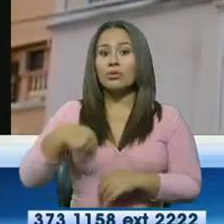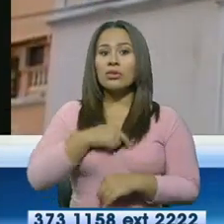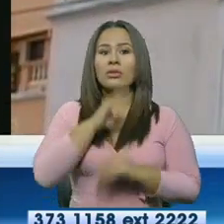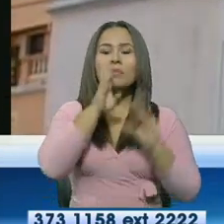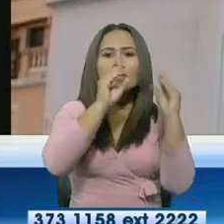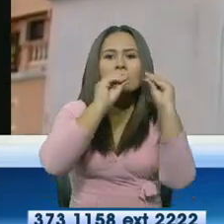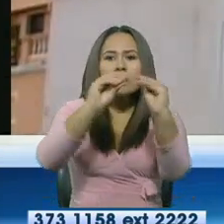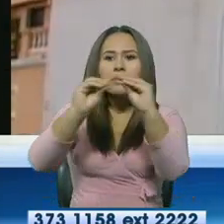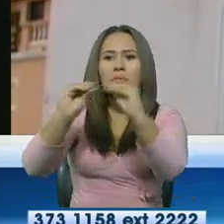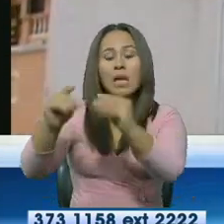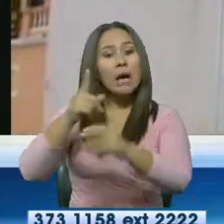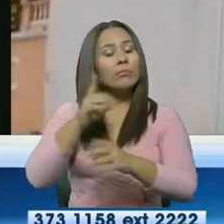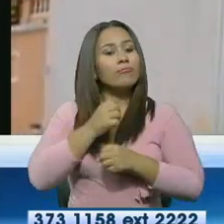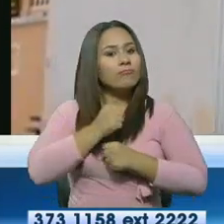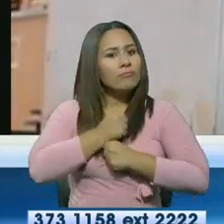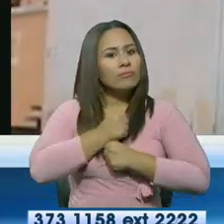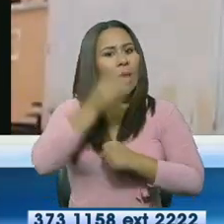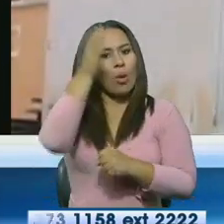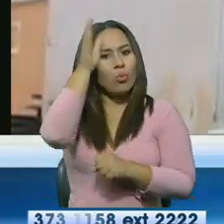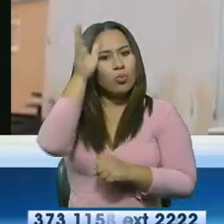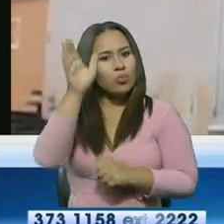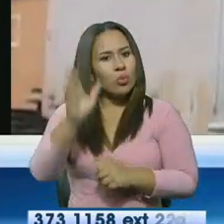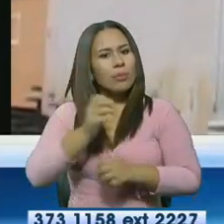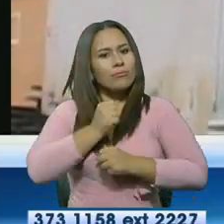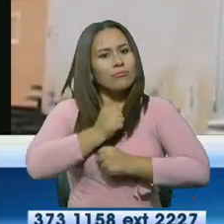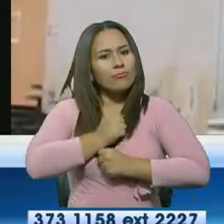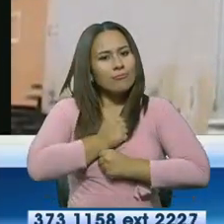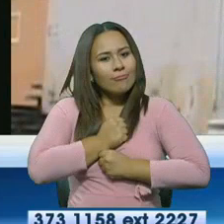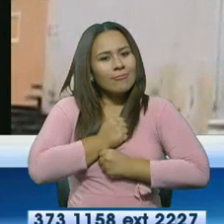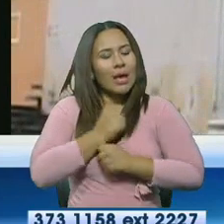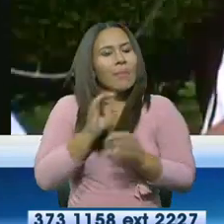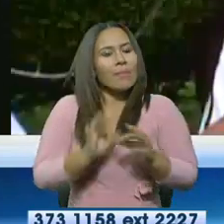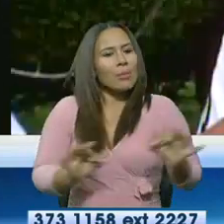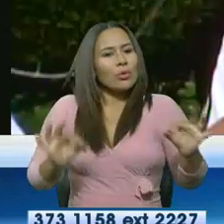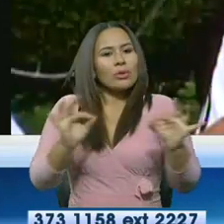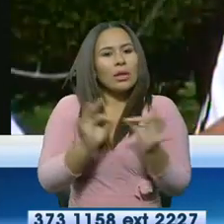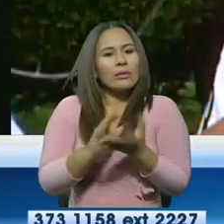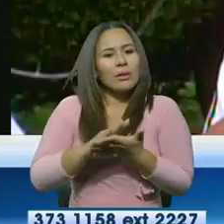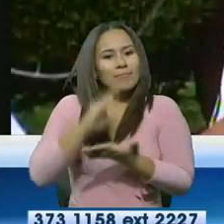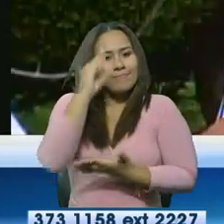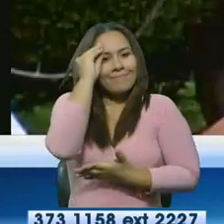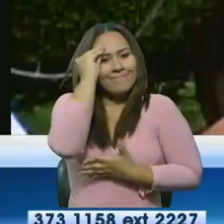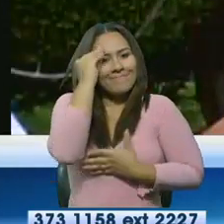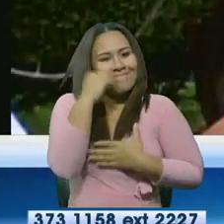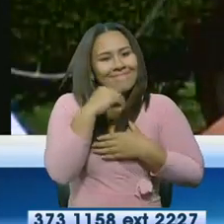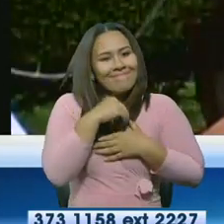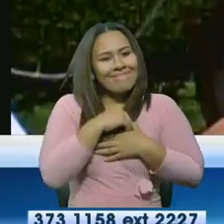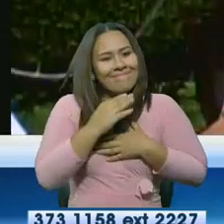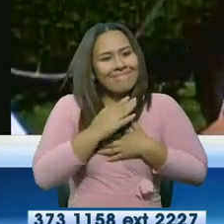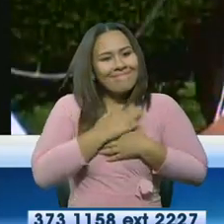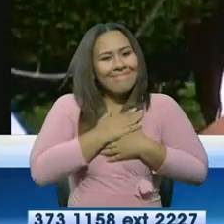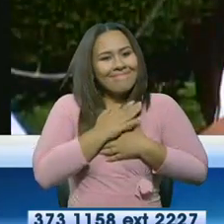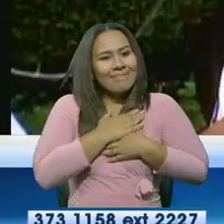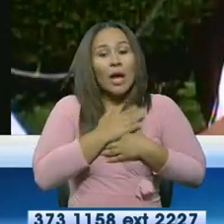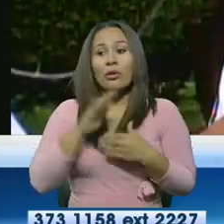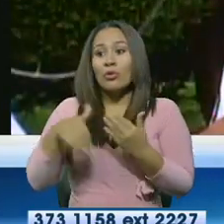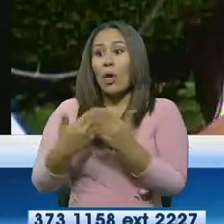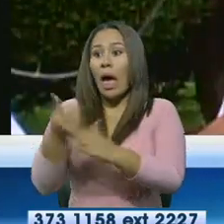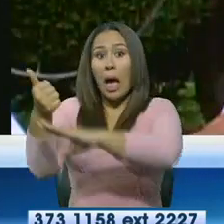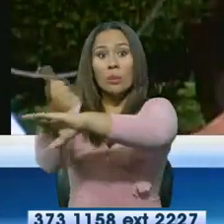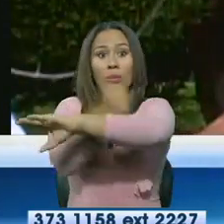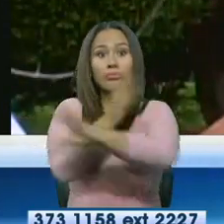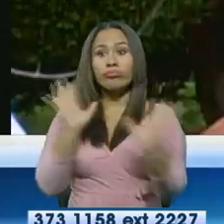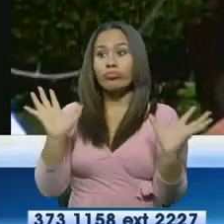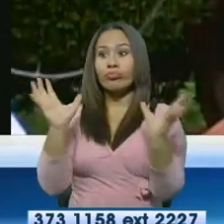recalcamos en la tradición, en la cultura. Estamos ligados, y aquí nos unimos a las festividades, todas las autoridades,